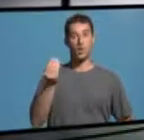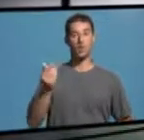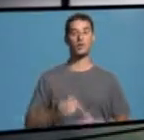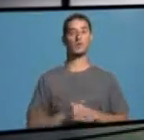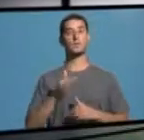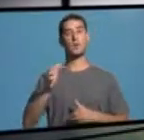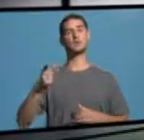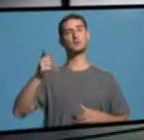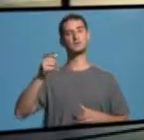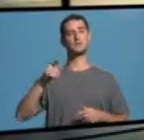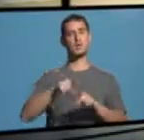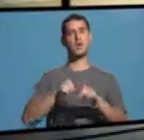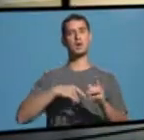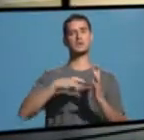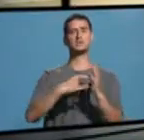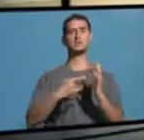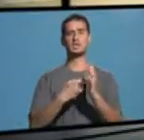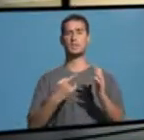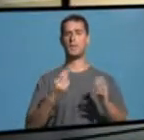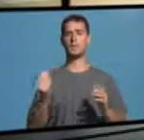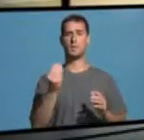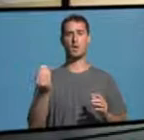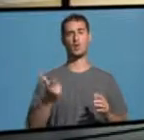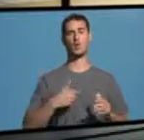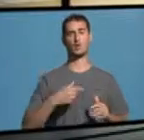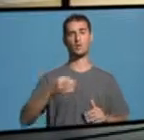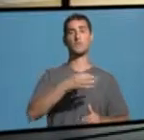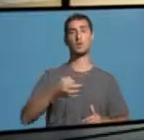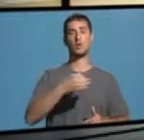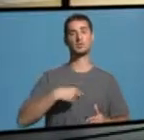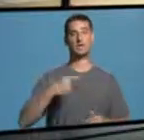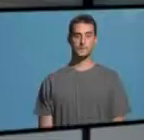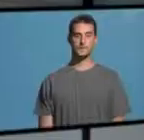avanzado sistema de depuración biolóxica que é único en Galicia.